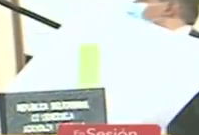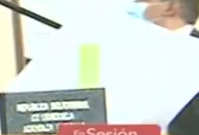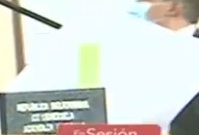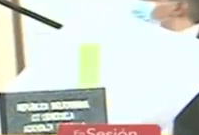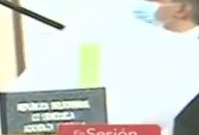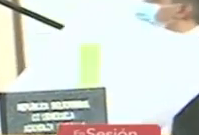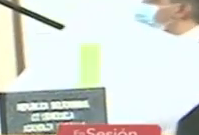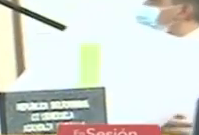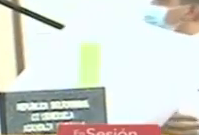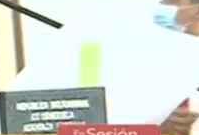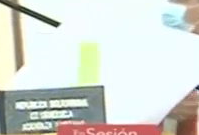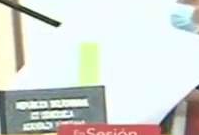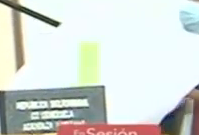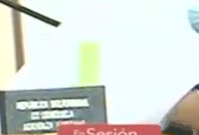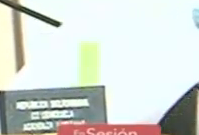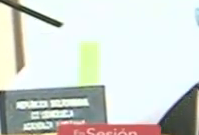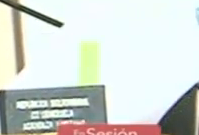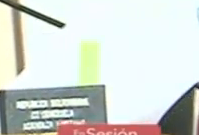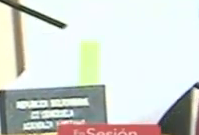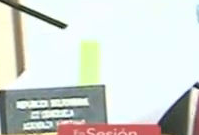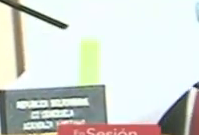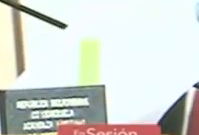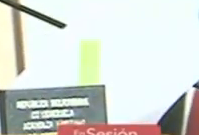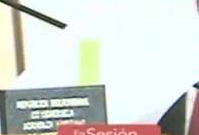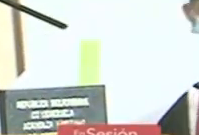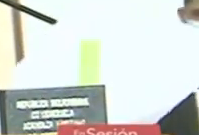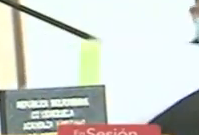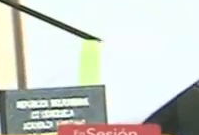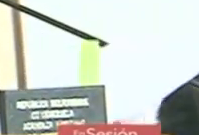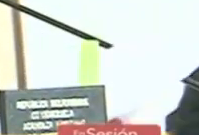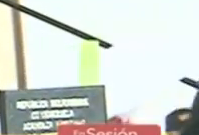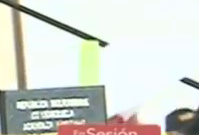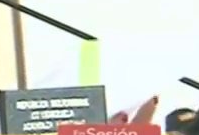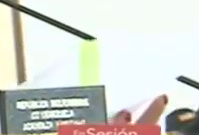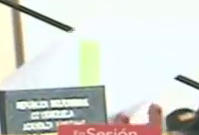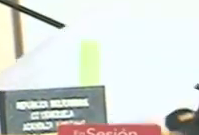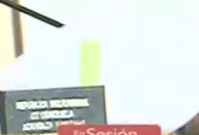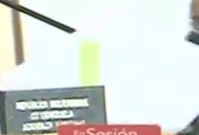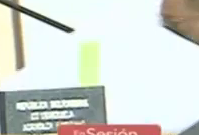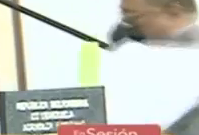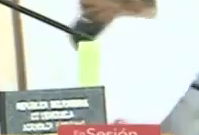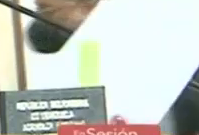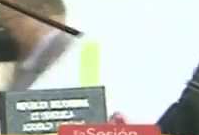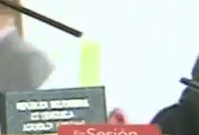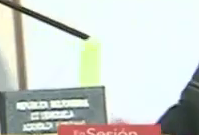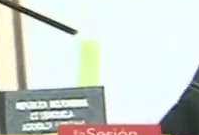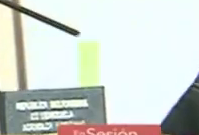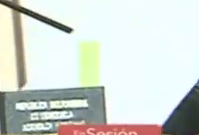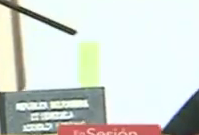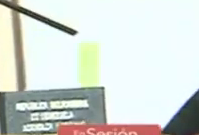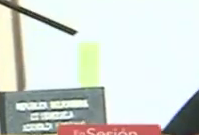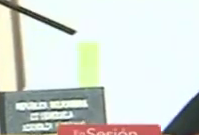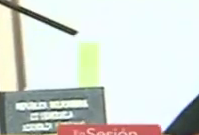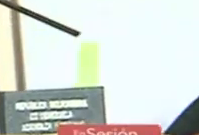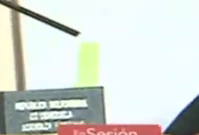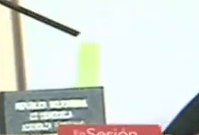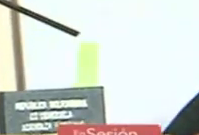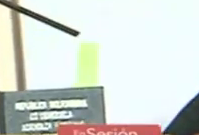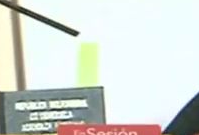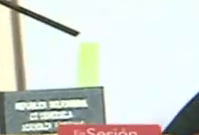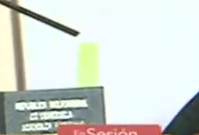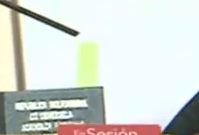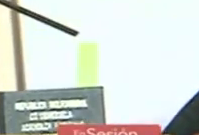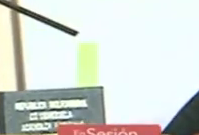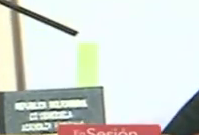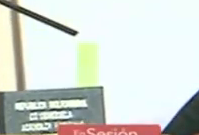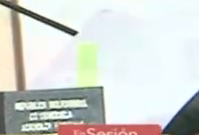2 de agosto de 2022, la cual, una vez leída y sometida a votación, resultó aprobada. A